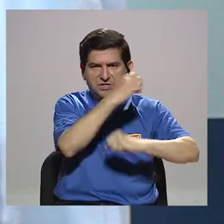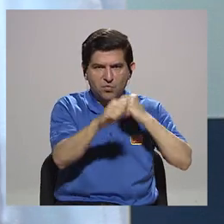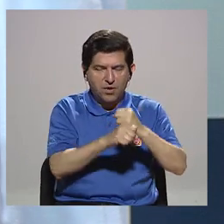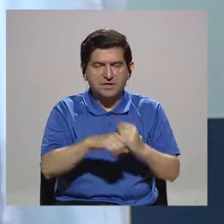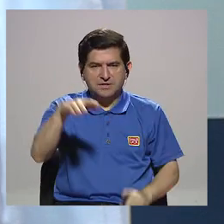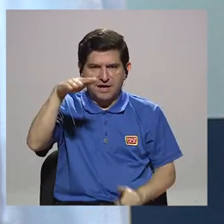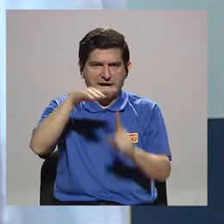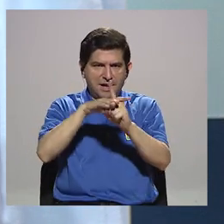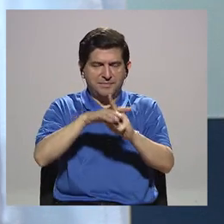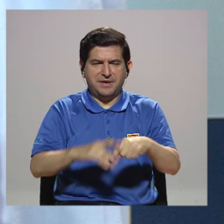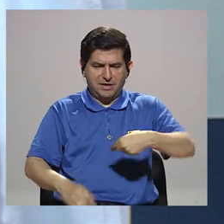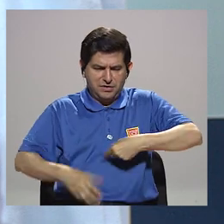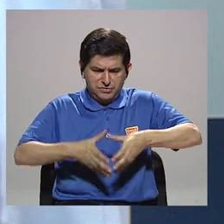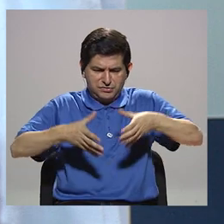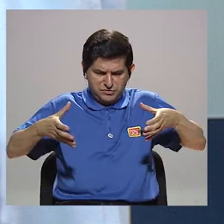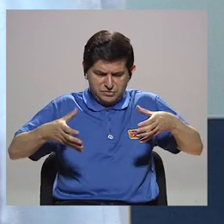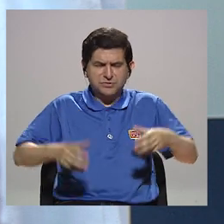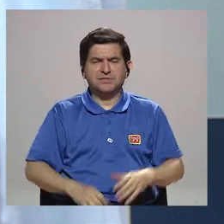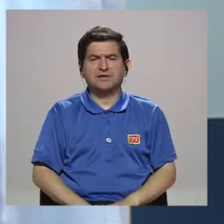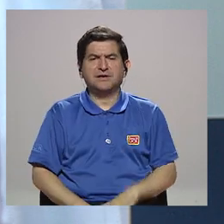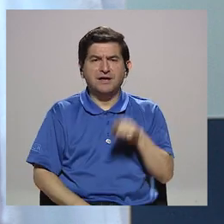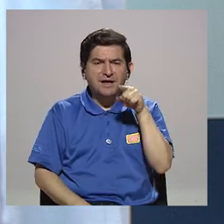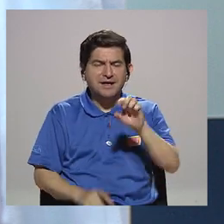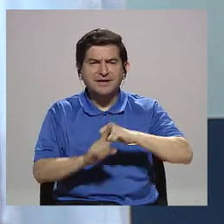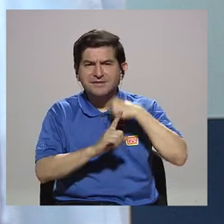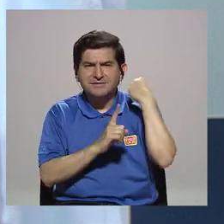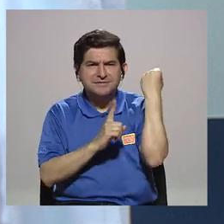la gastritis crónica atrófica. O sea,